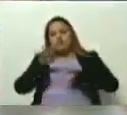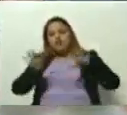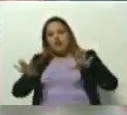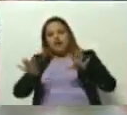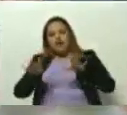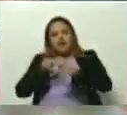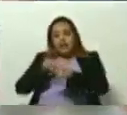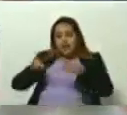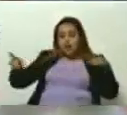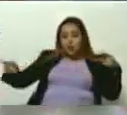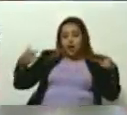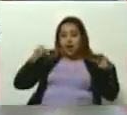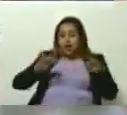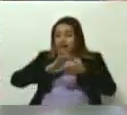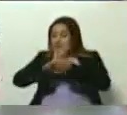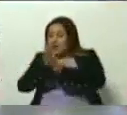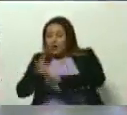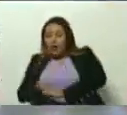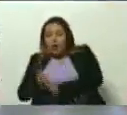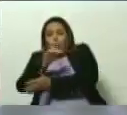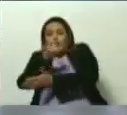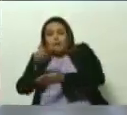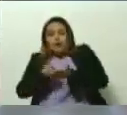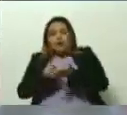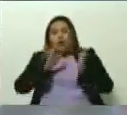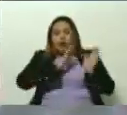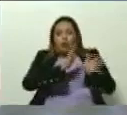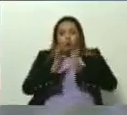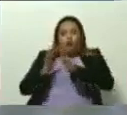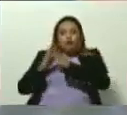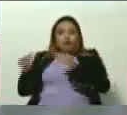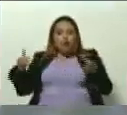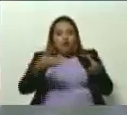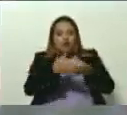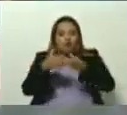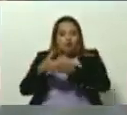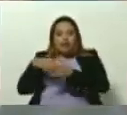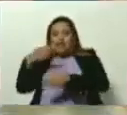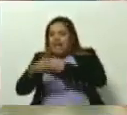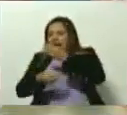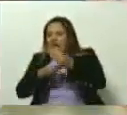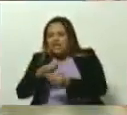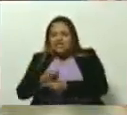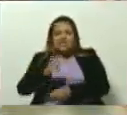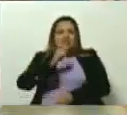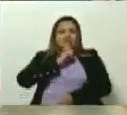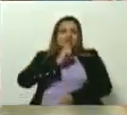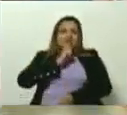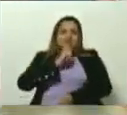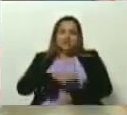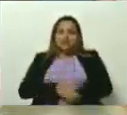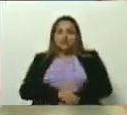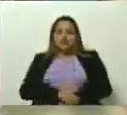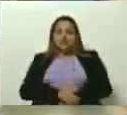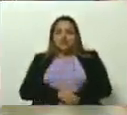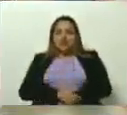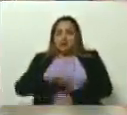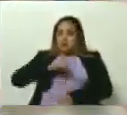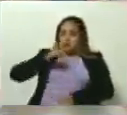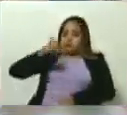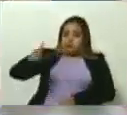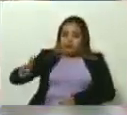desmantelado brutalmente la logística de todos esos grupos que se les hace totalmente difícil el